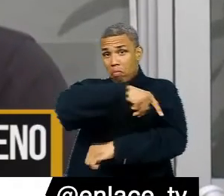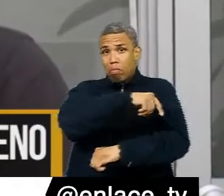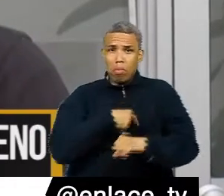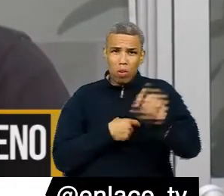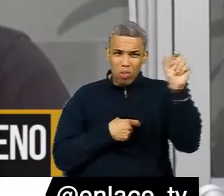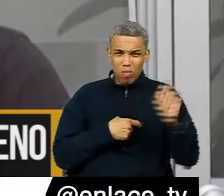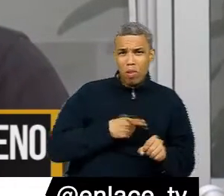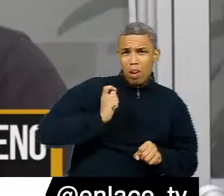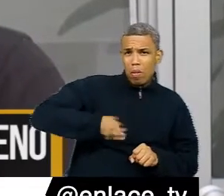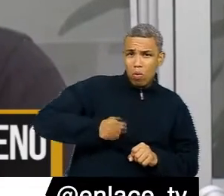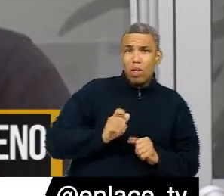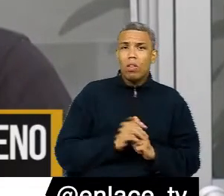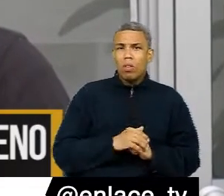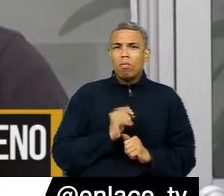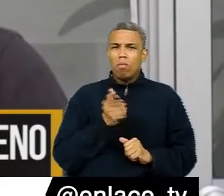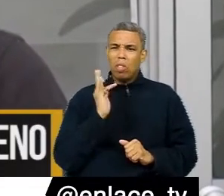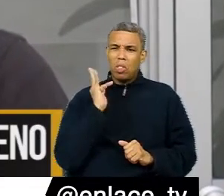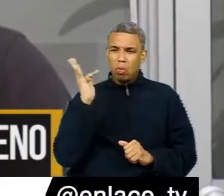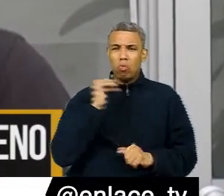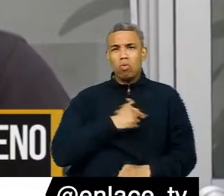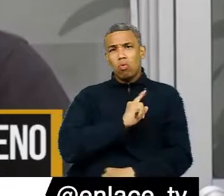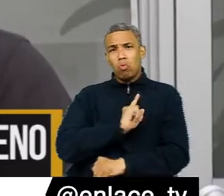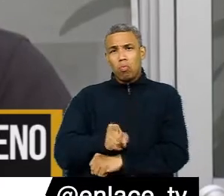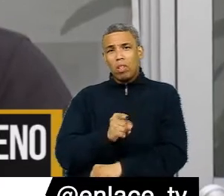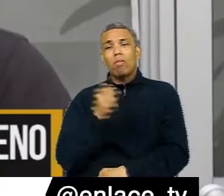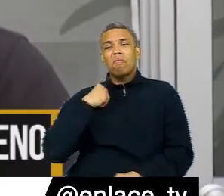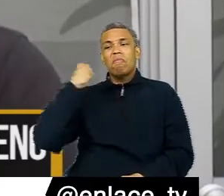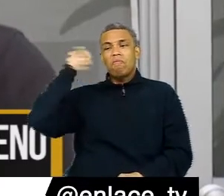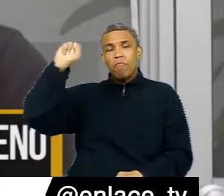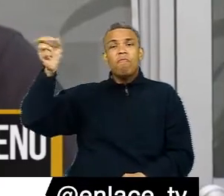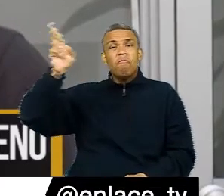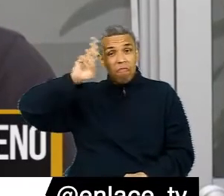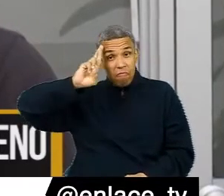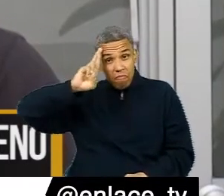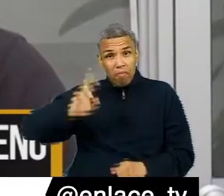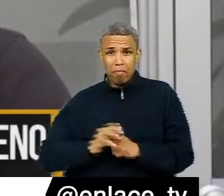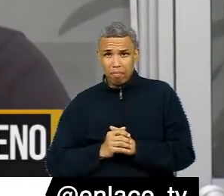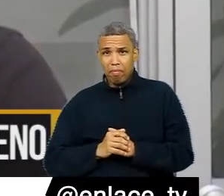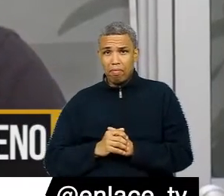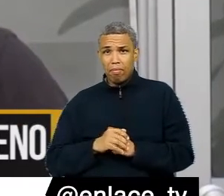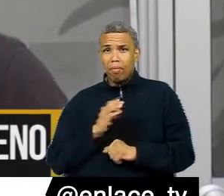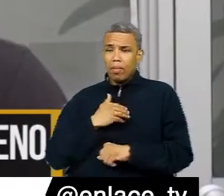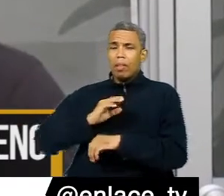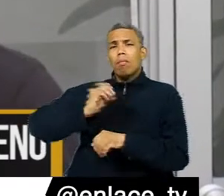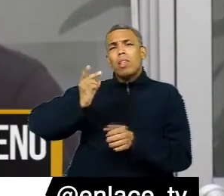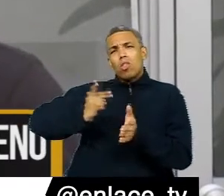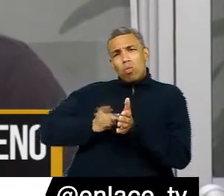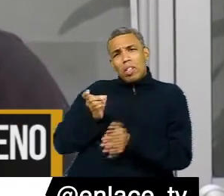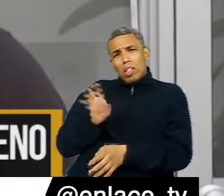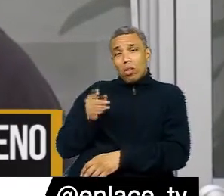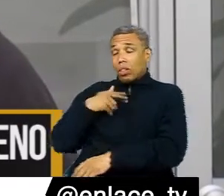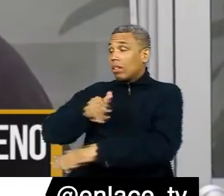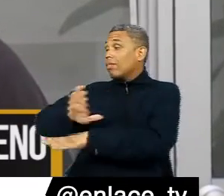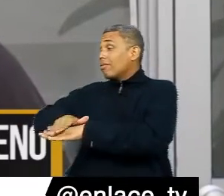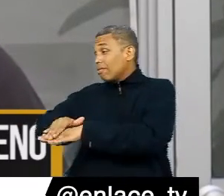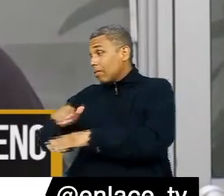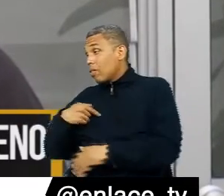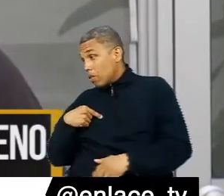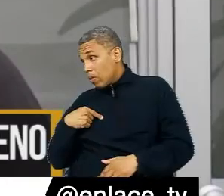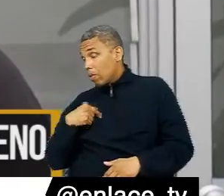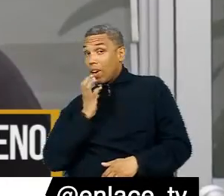municipios afectados del Magdalena Medio, incluida Barranca Bermeja. Fue notificado en el 2014, se pasaron los dos meses que dio la Corte para